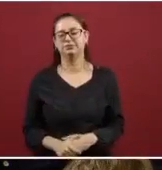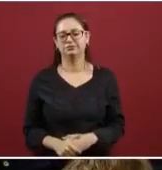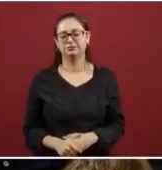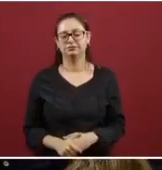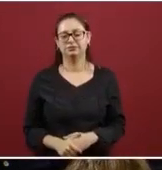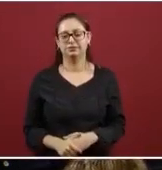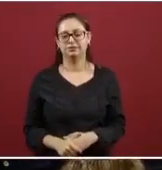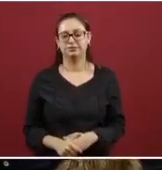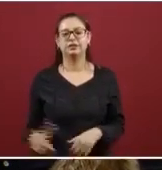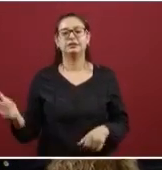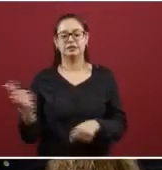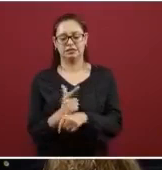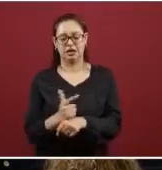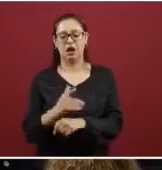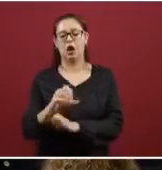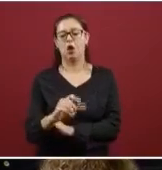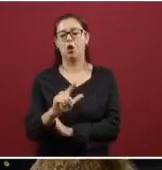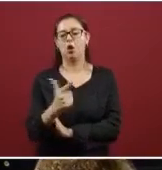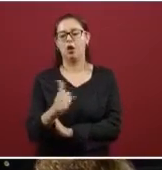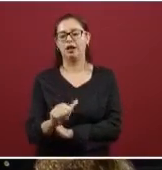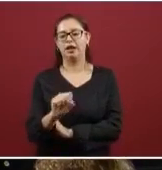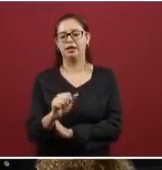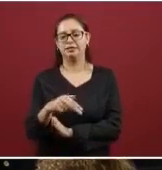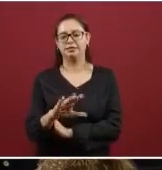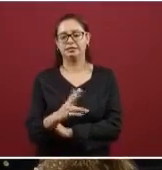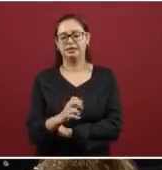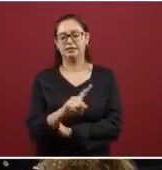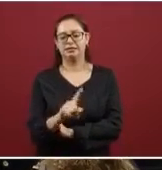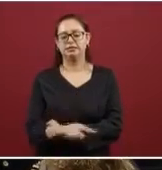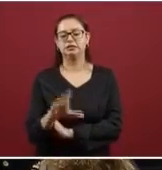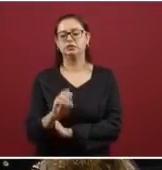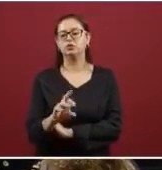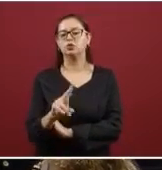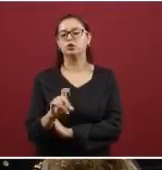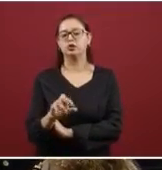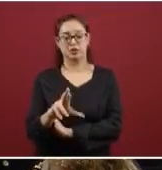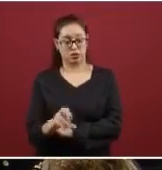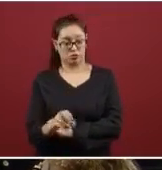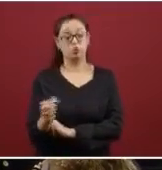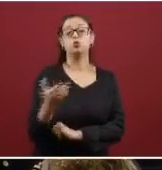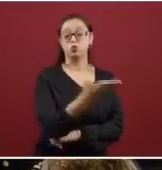la licenciada Olga Sánchez Cordero. Porque, como ustedes saben,